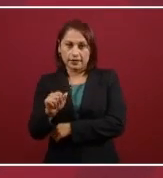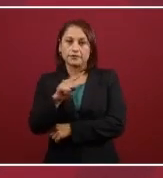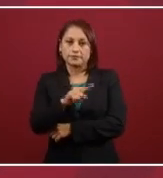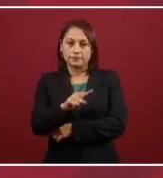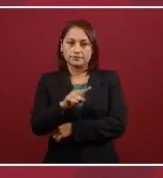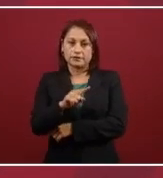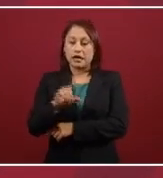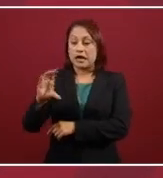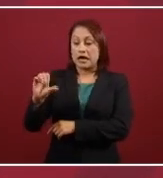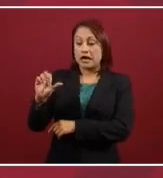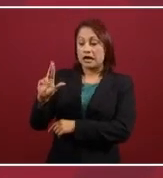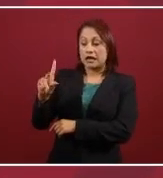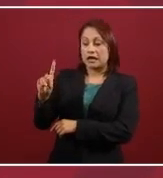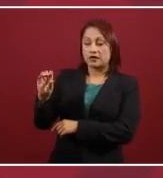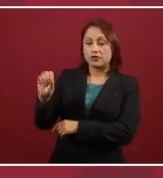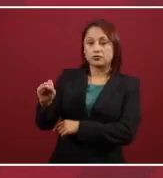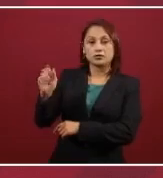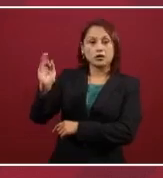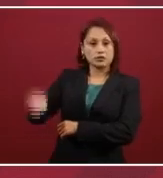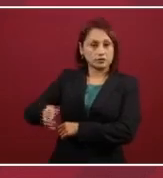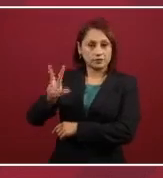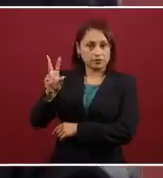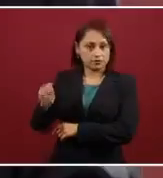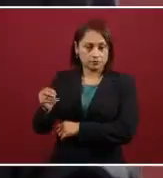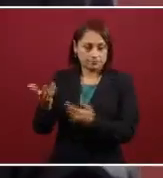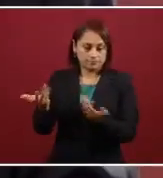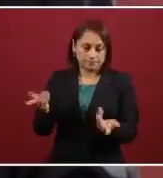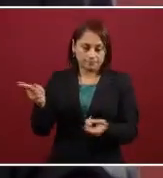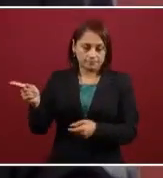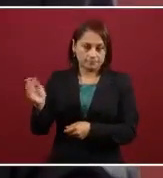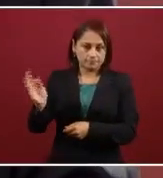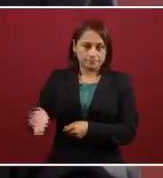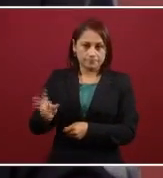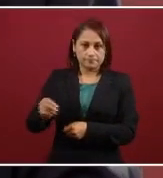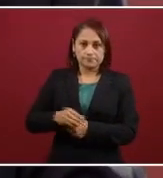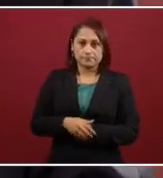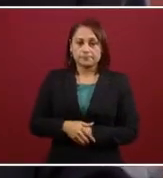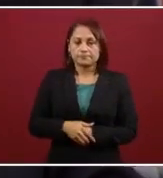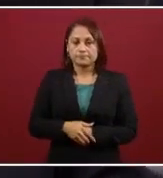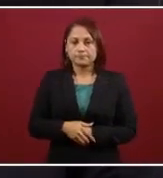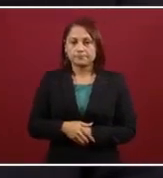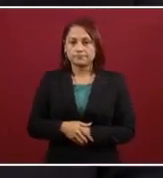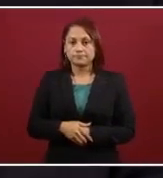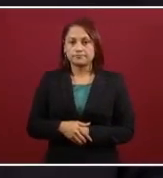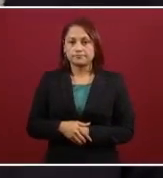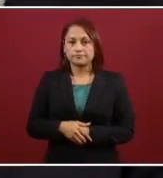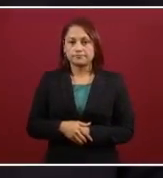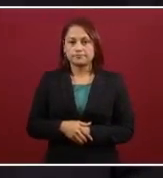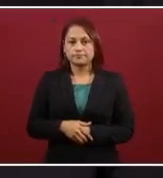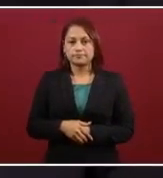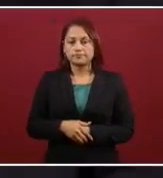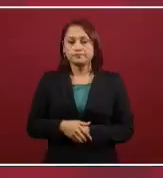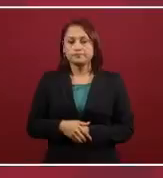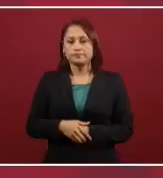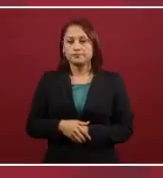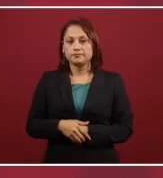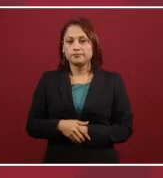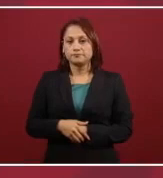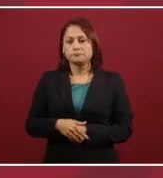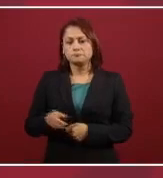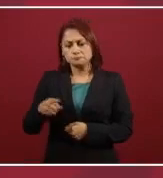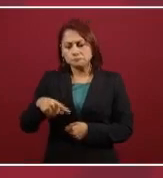acuerdo con ese nombramiento, pero de ahí a que